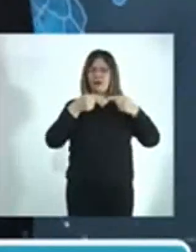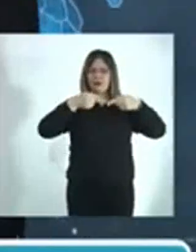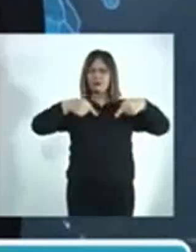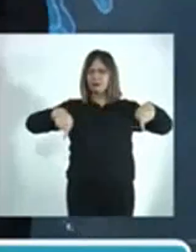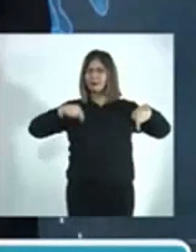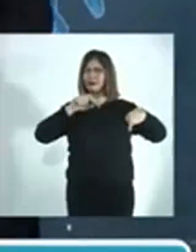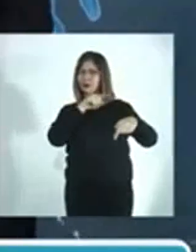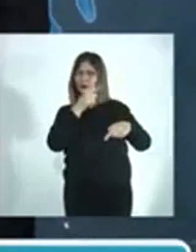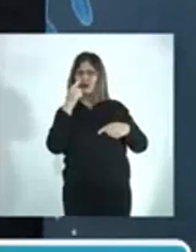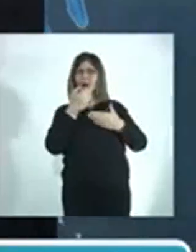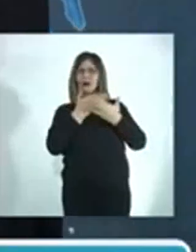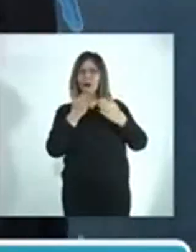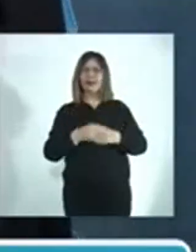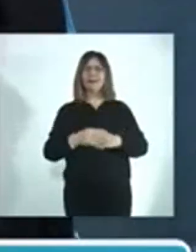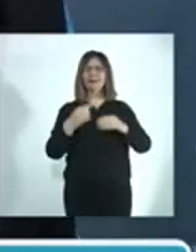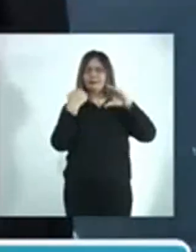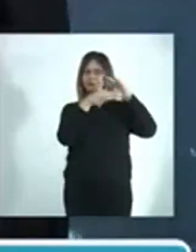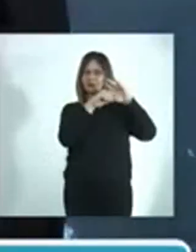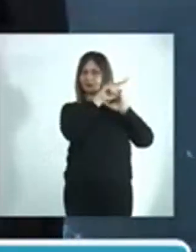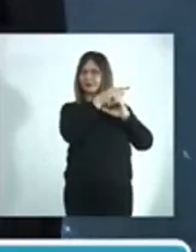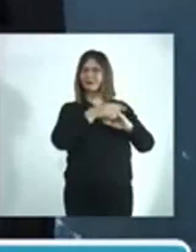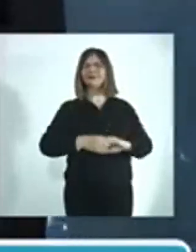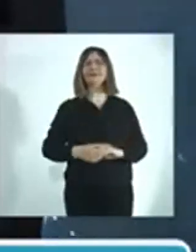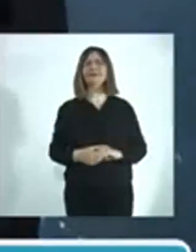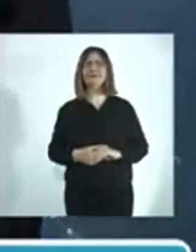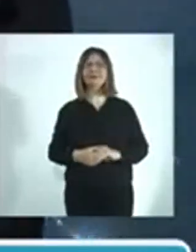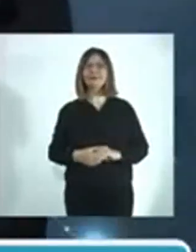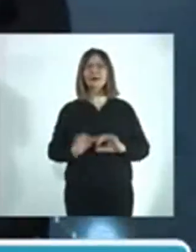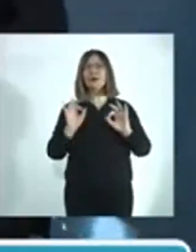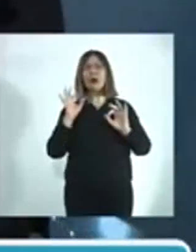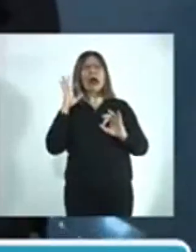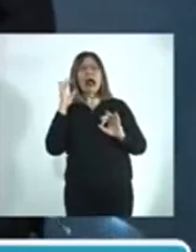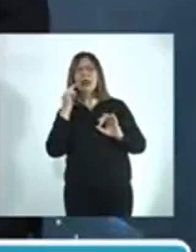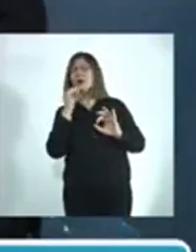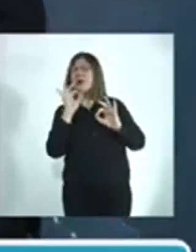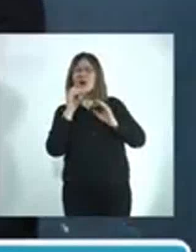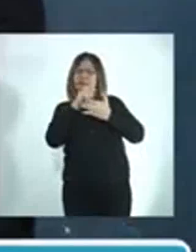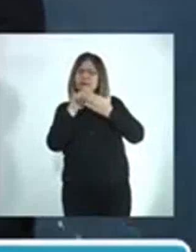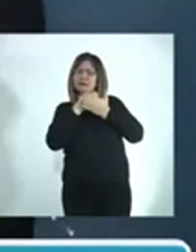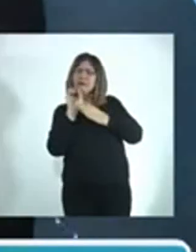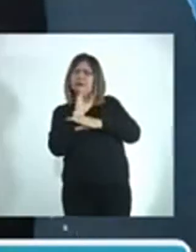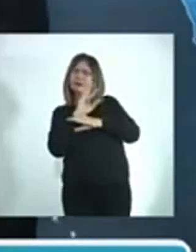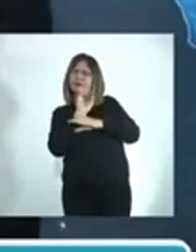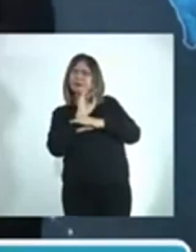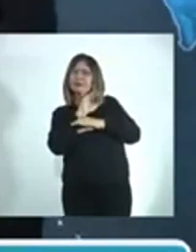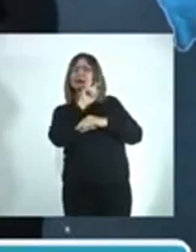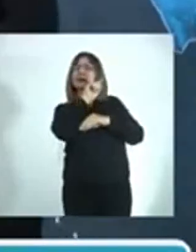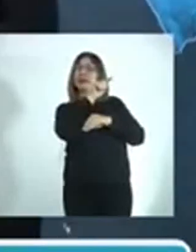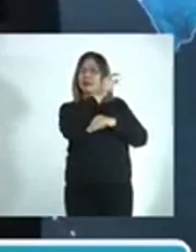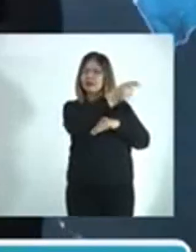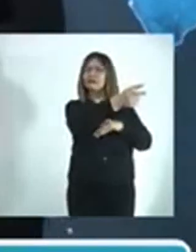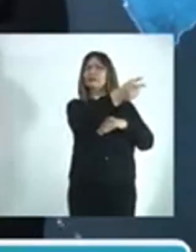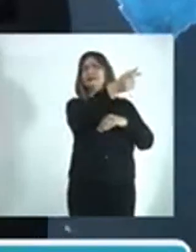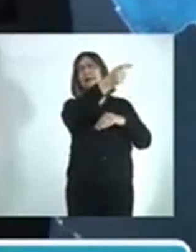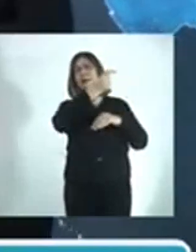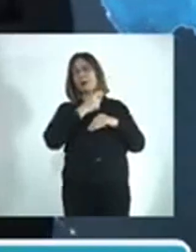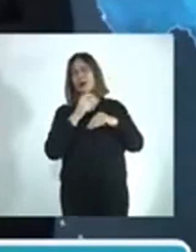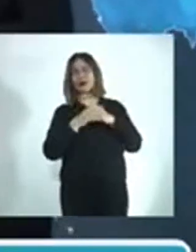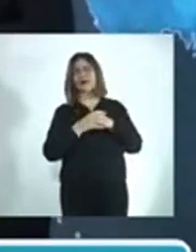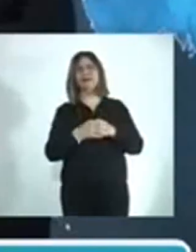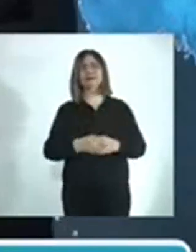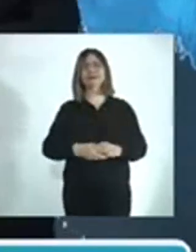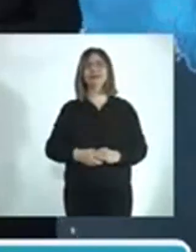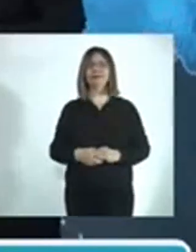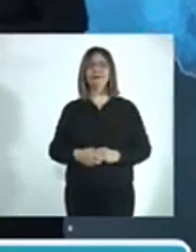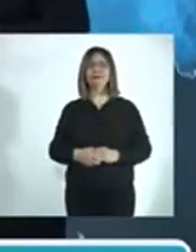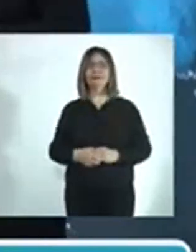formar.educaciontuc@gmail.com, ese es el correo. Lo pueden hacer directamente allí, llevar todas las consultas a esa, a ese correo, y luego el equipo del Ministerio de